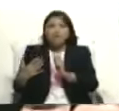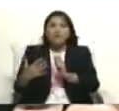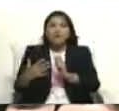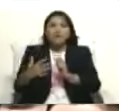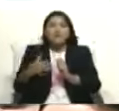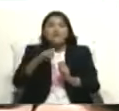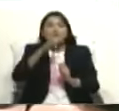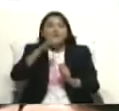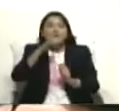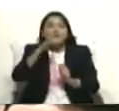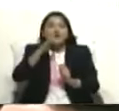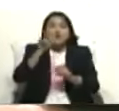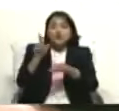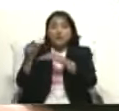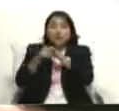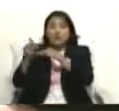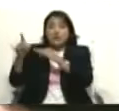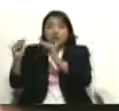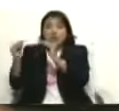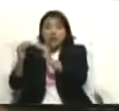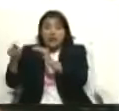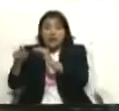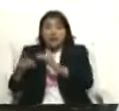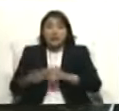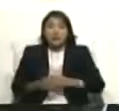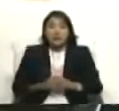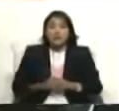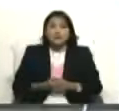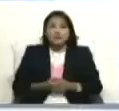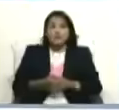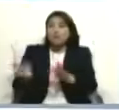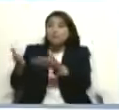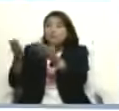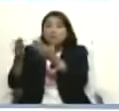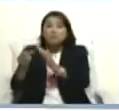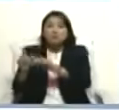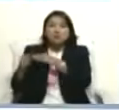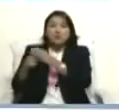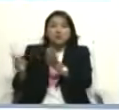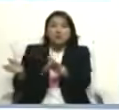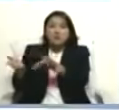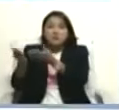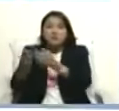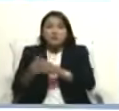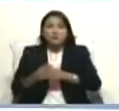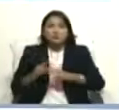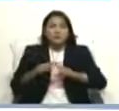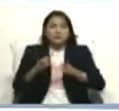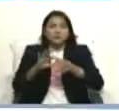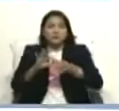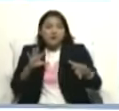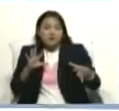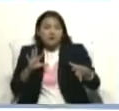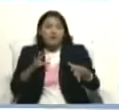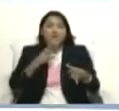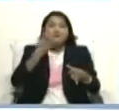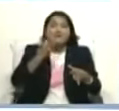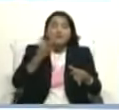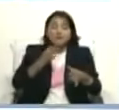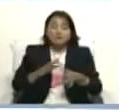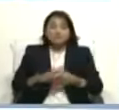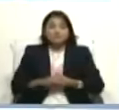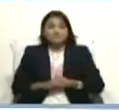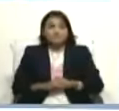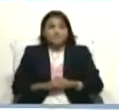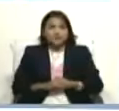las versiones de Guyana y le hacen el triste juego a Guyana y se apartan terriblemente de la verdad.